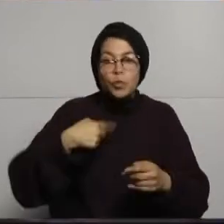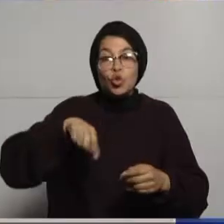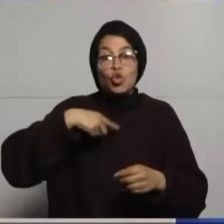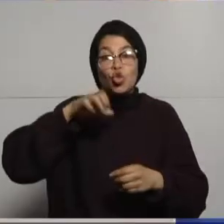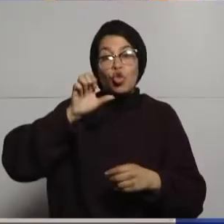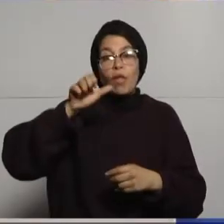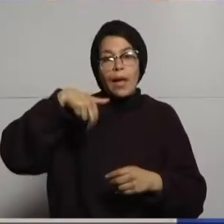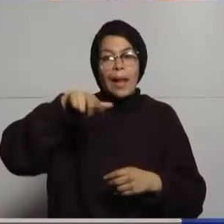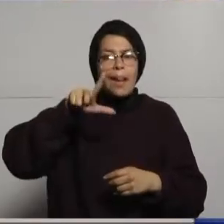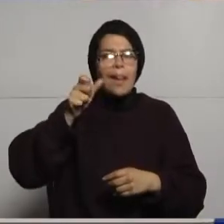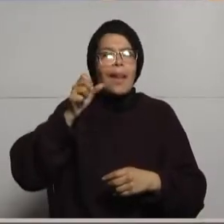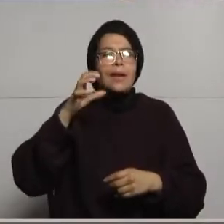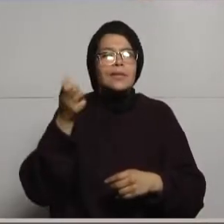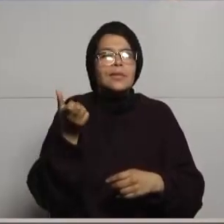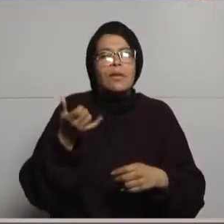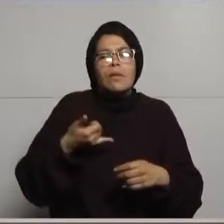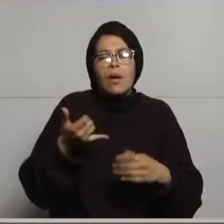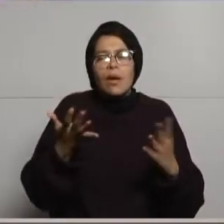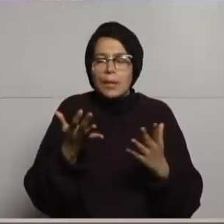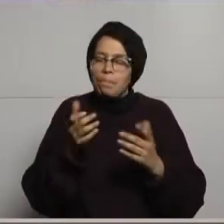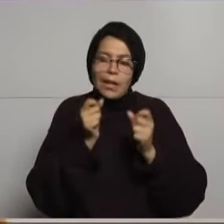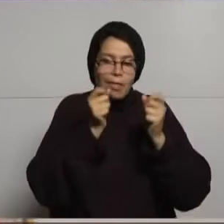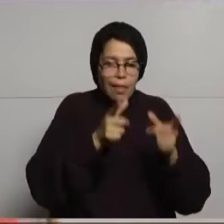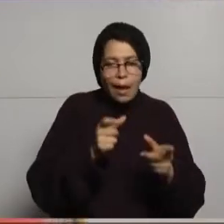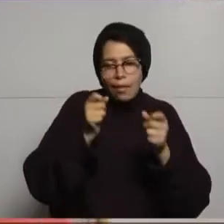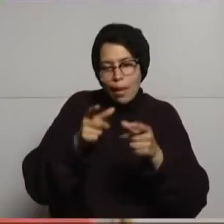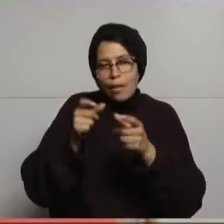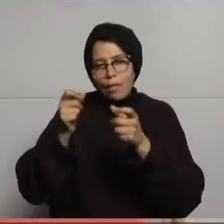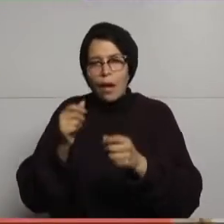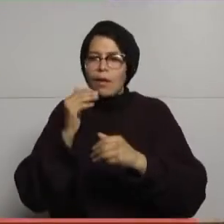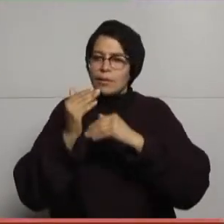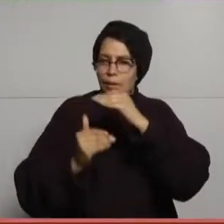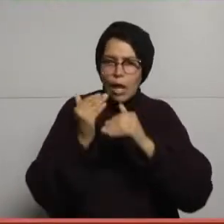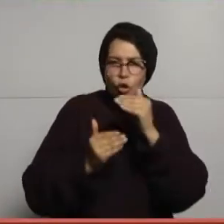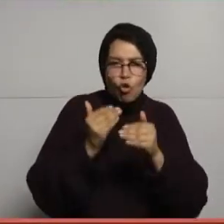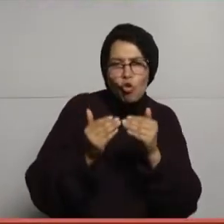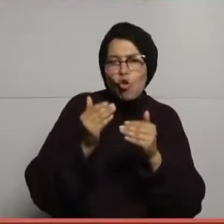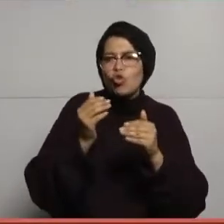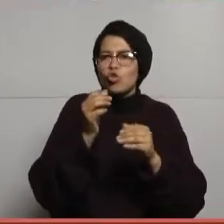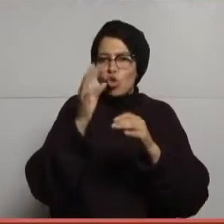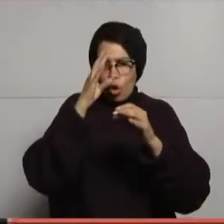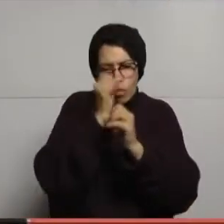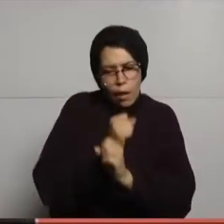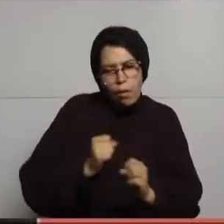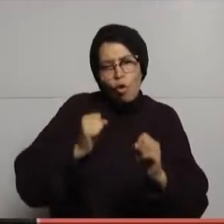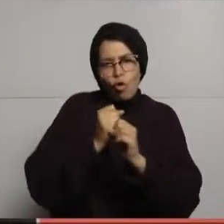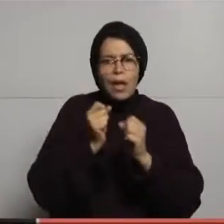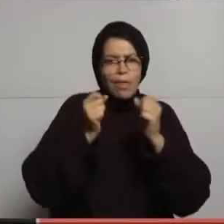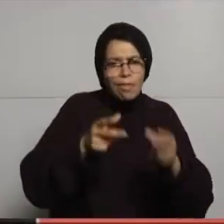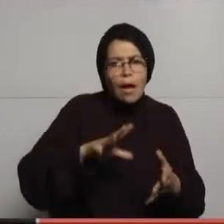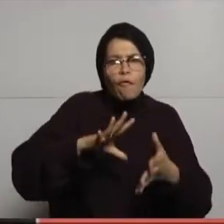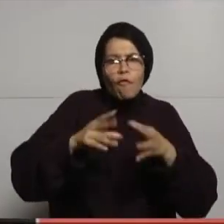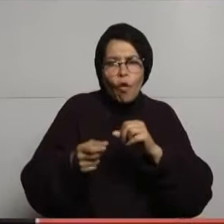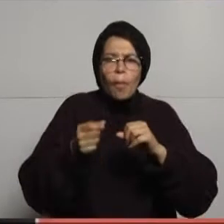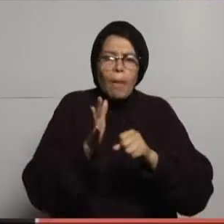social la posibilidad de desarrollar una herramienta que permita eso, que permita a las personas buscar